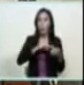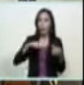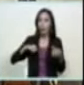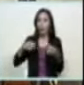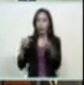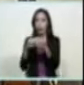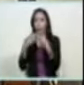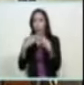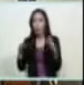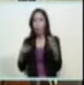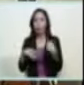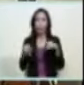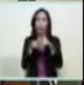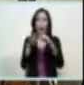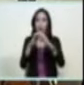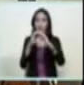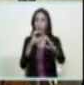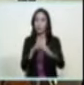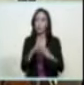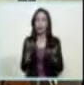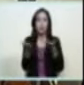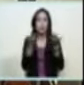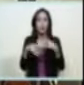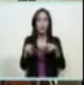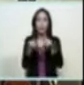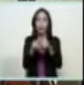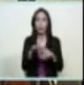sector público estatal.